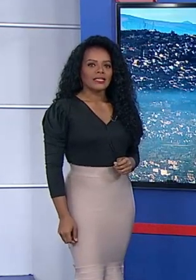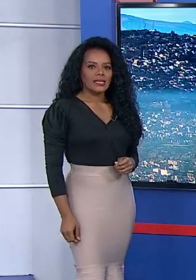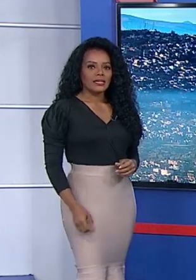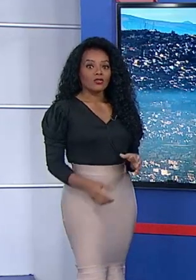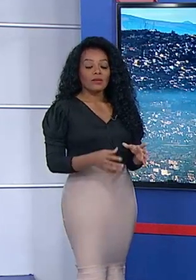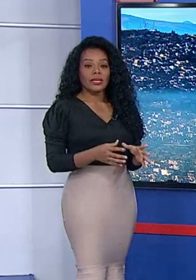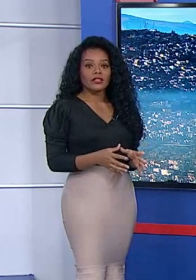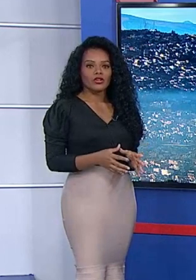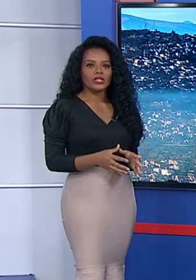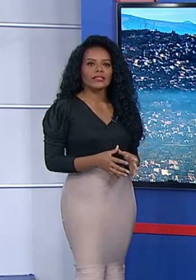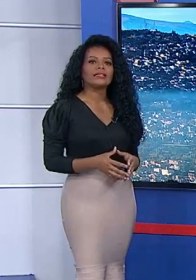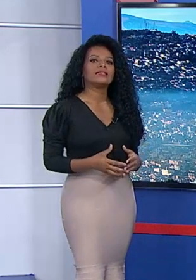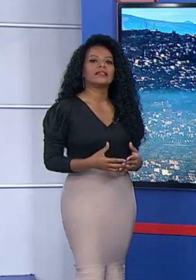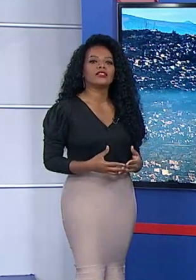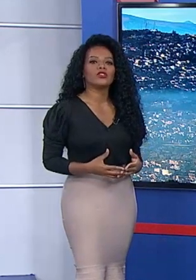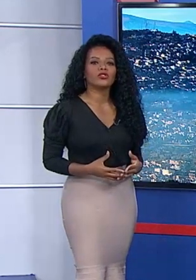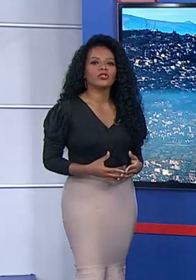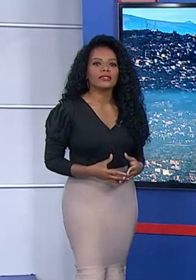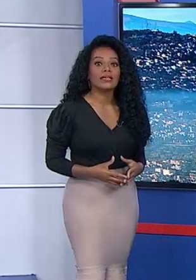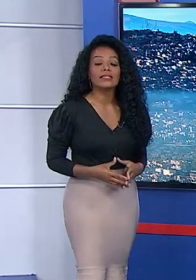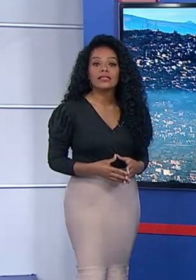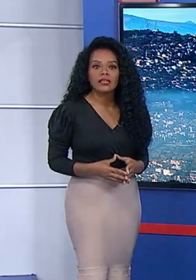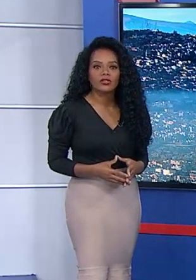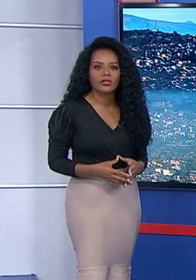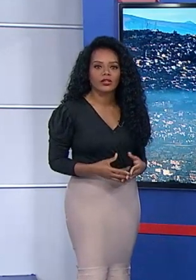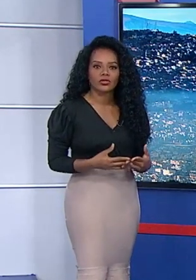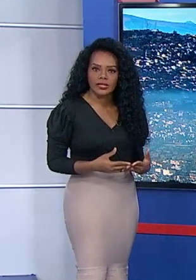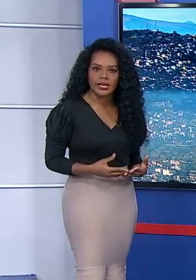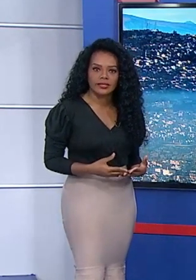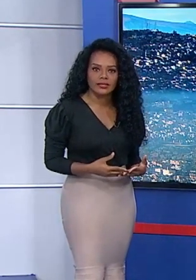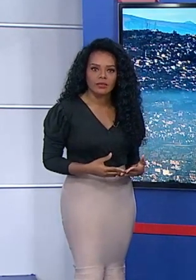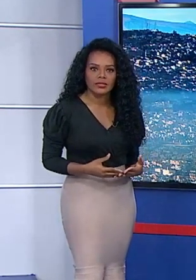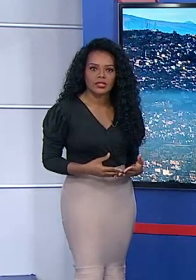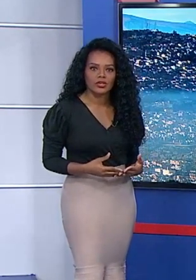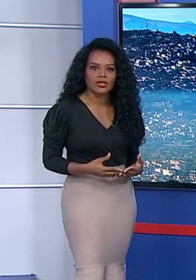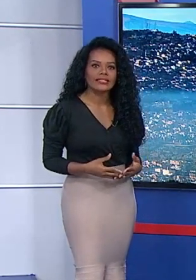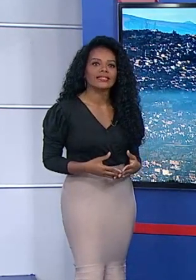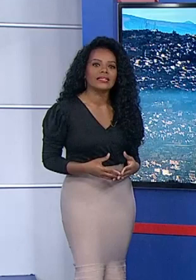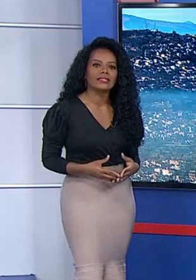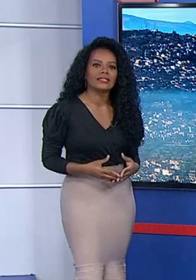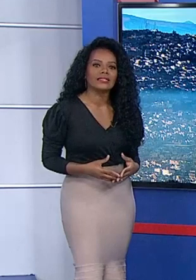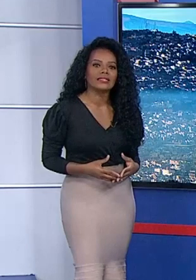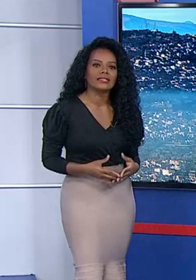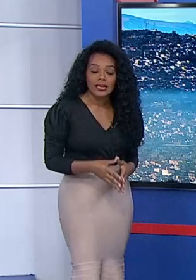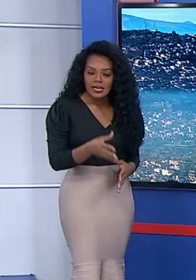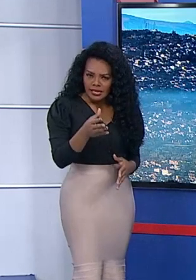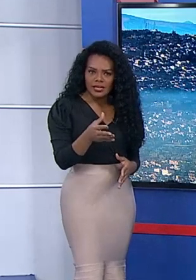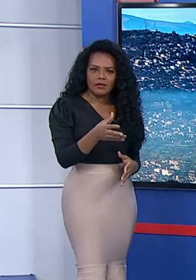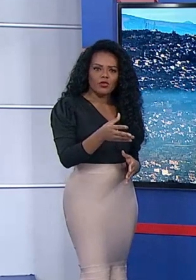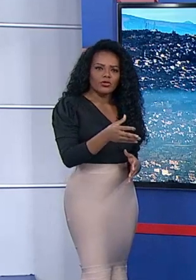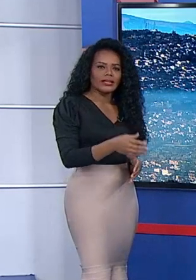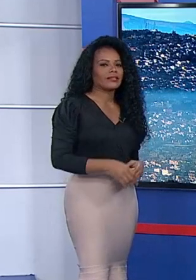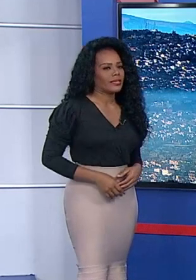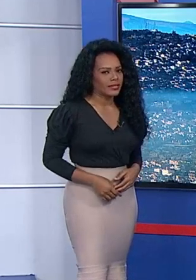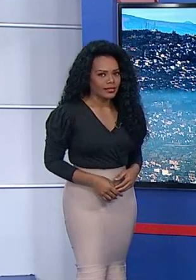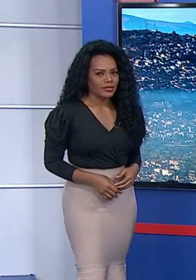Helen. Así es. Actualmente, 87 chicos están inscritos en los talleres de capacitación que se realizan y les